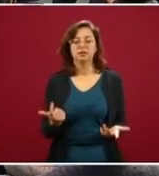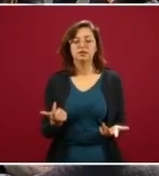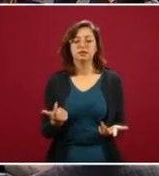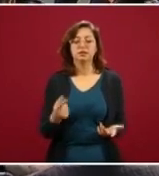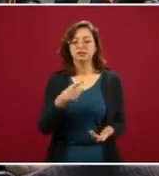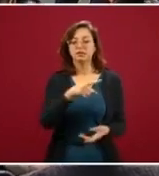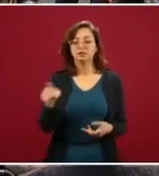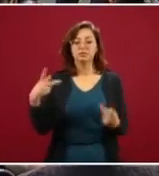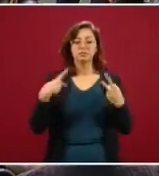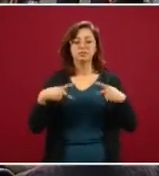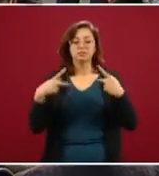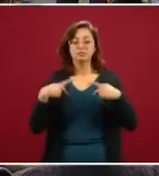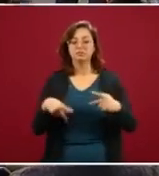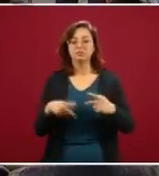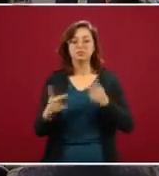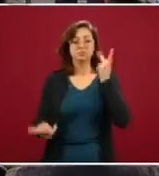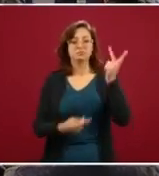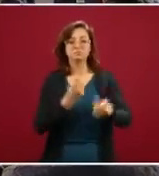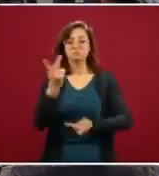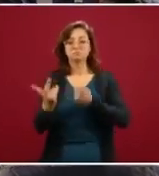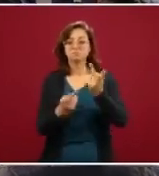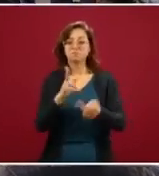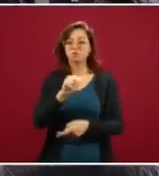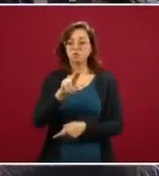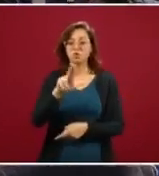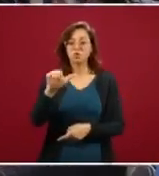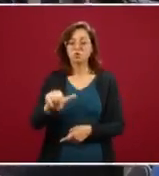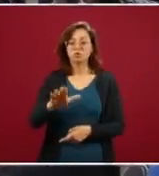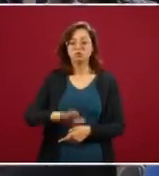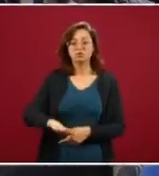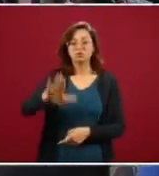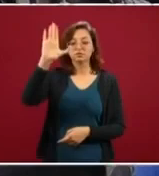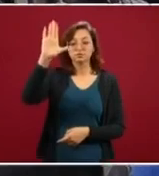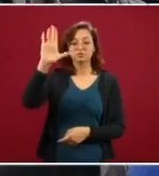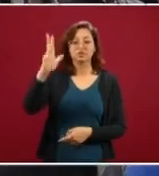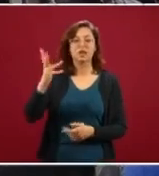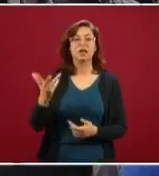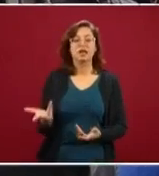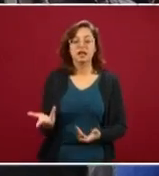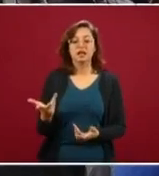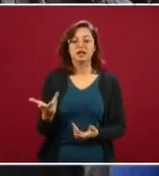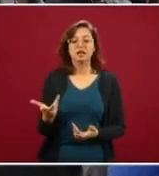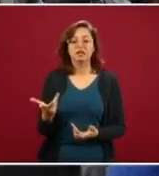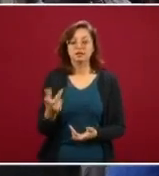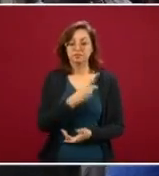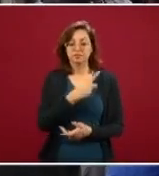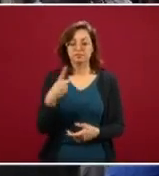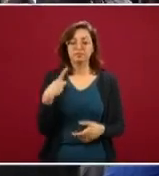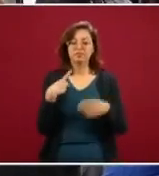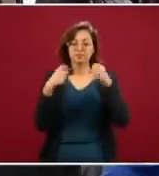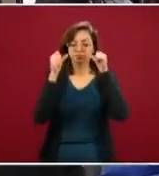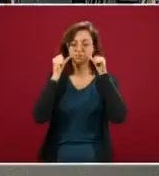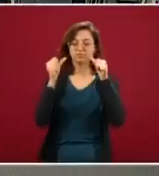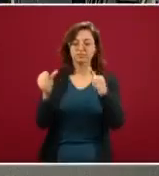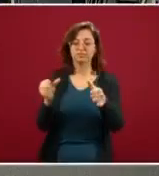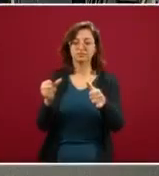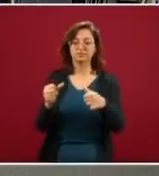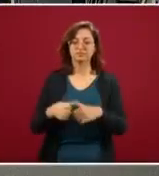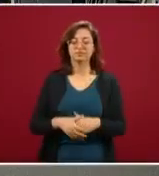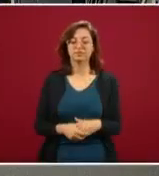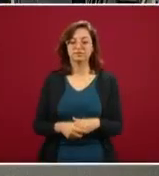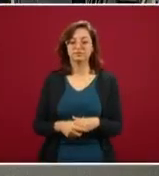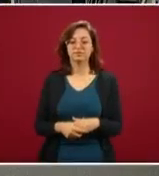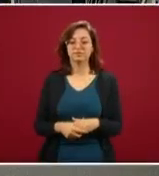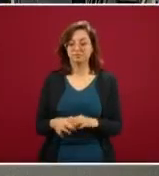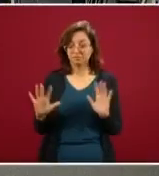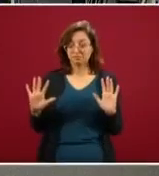ha preguntado o no le hemos dado la palabra, que le demos prioridad. O sea, sí,